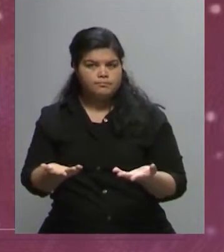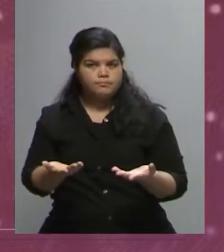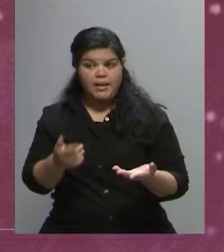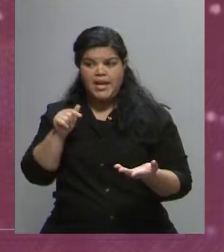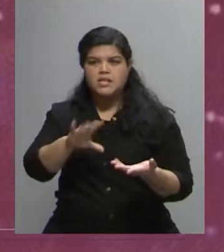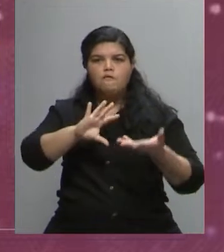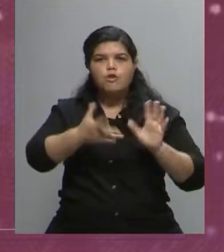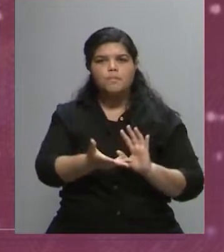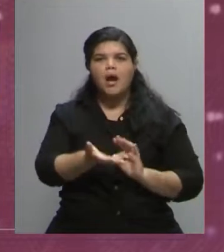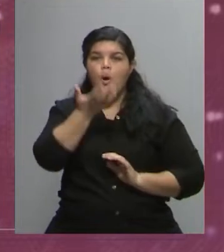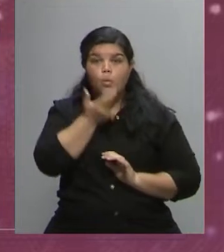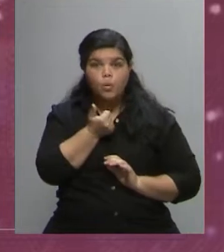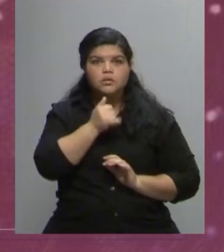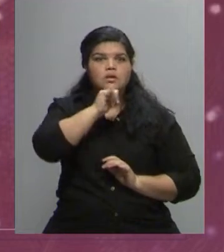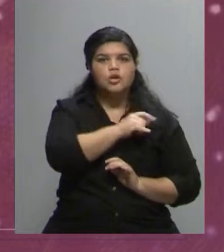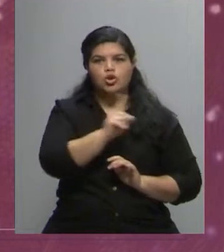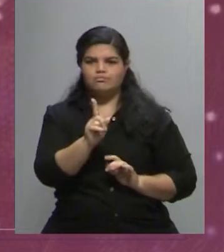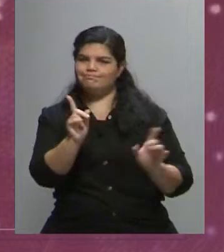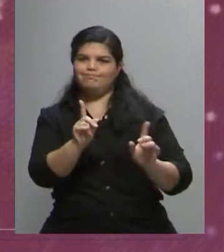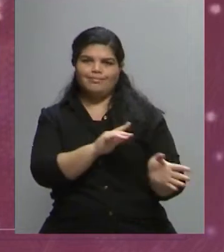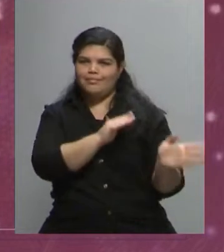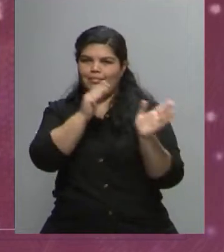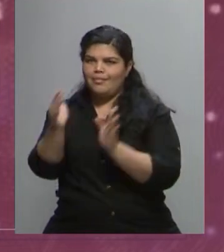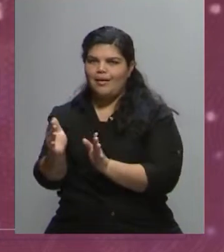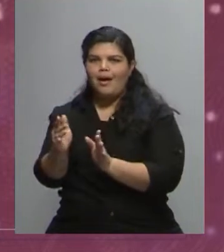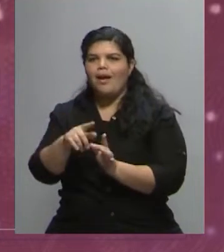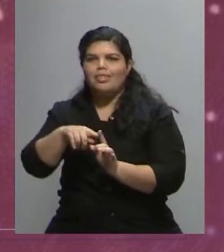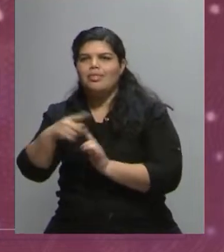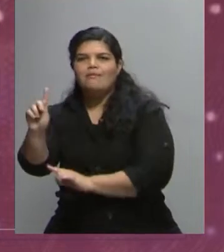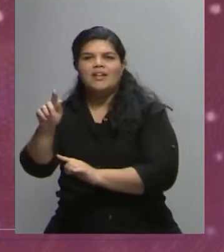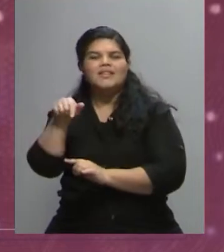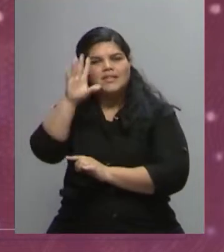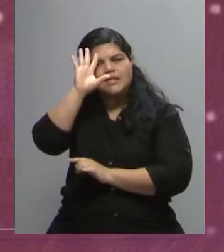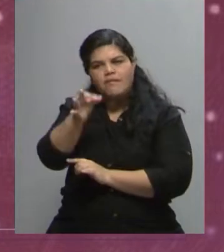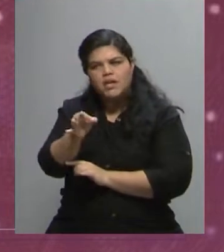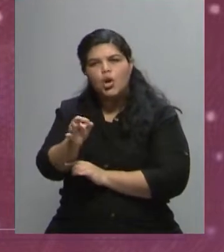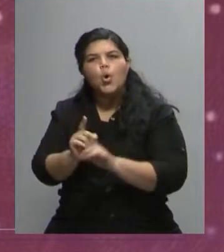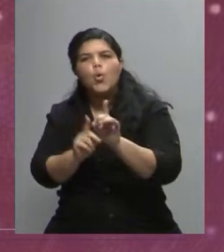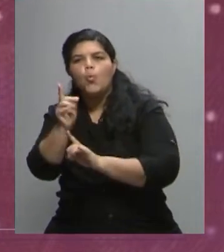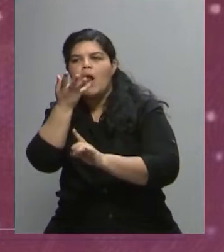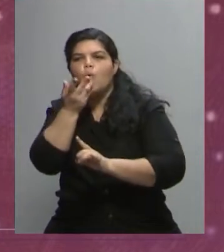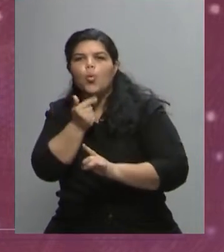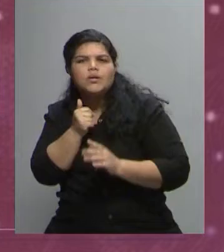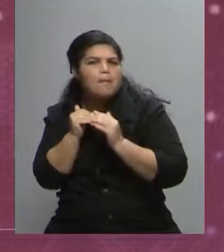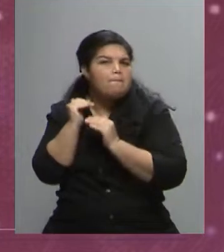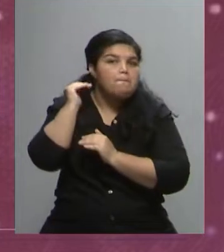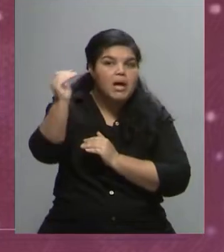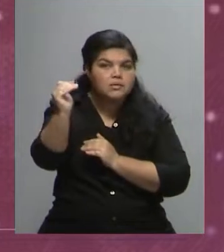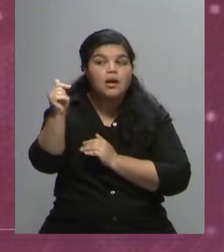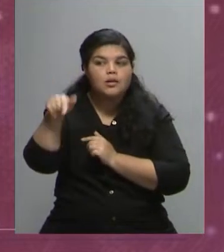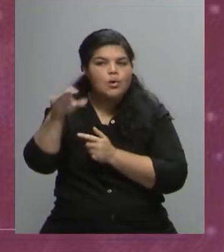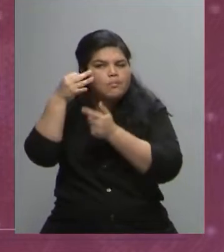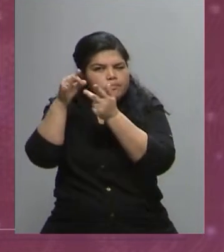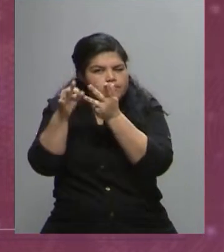¿no? O cuáles son las políticas que se podrían implementar. Y eso requiere un uso bastante más fino de los datos. Bien,